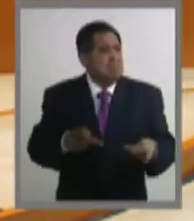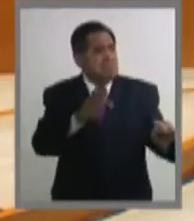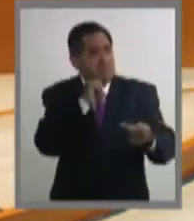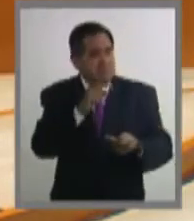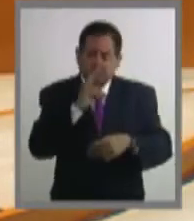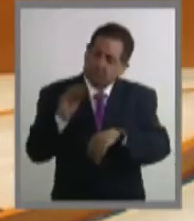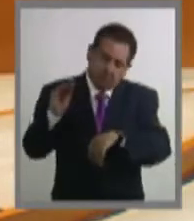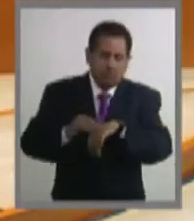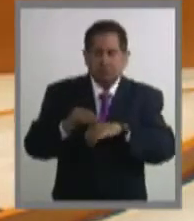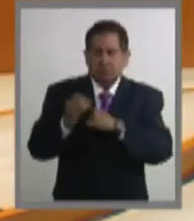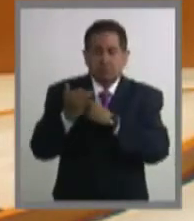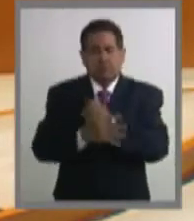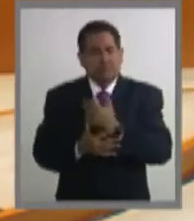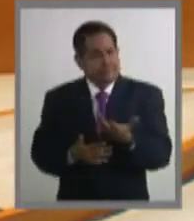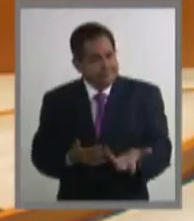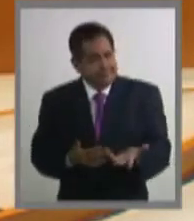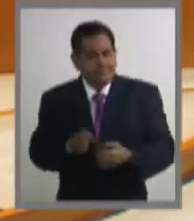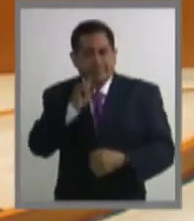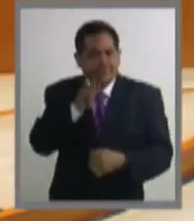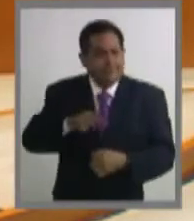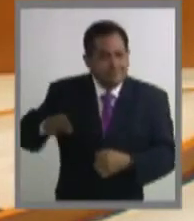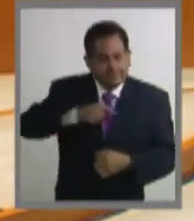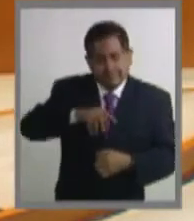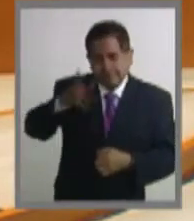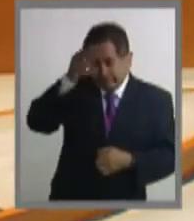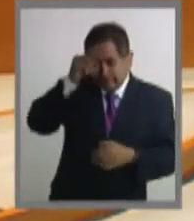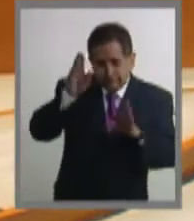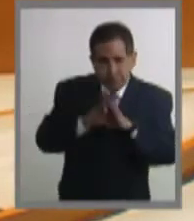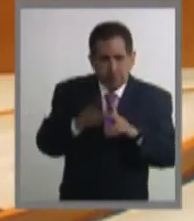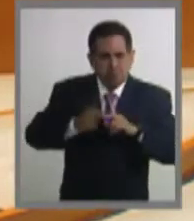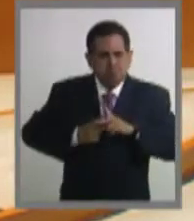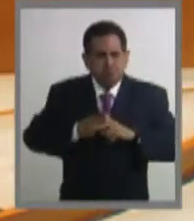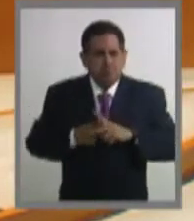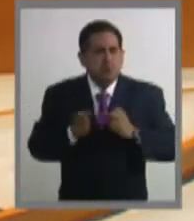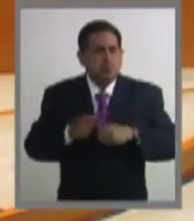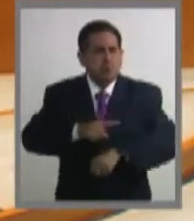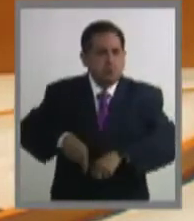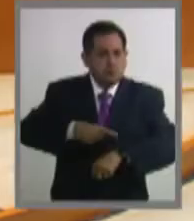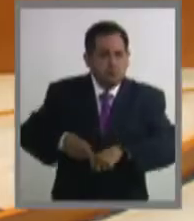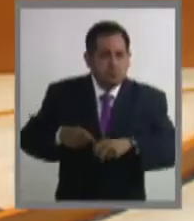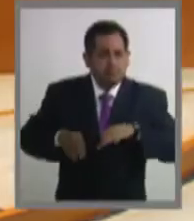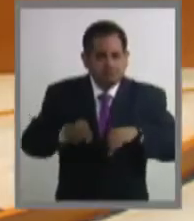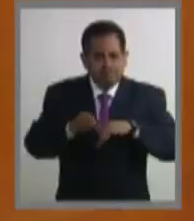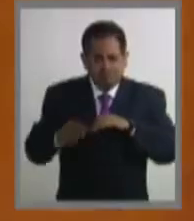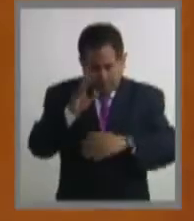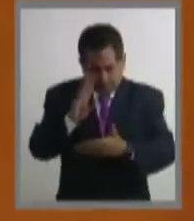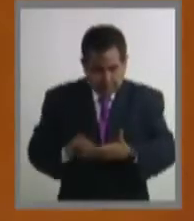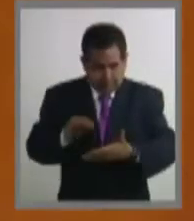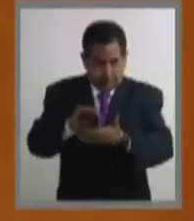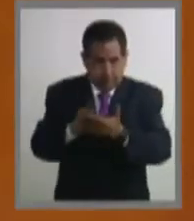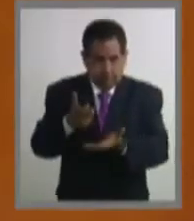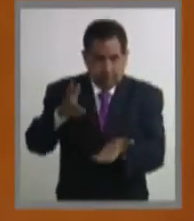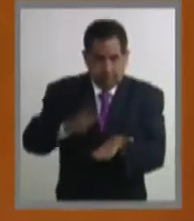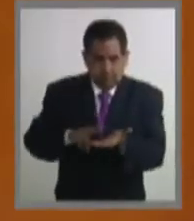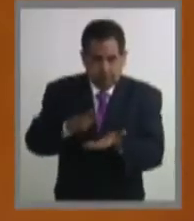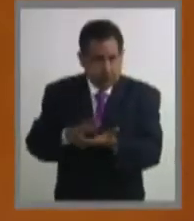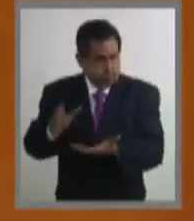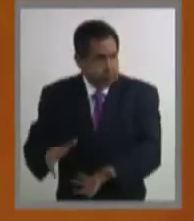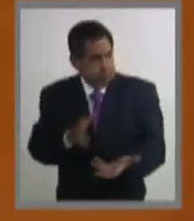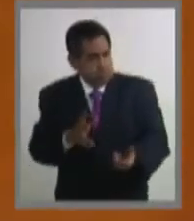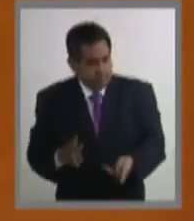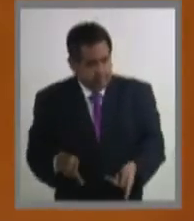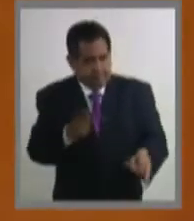acostumbrados. Ocupan también que aprendan a contabilizar sus horas de trabajo para que la incluyan en el precio de